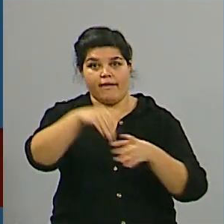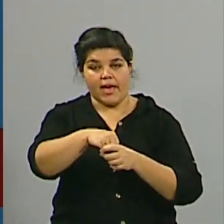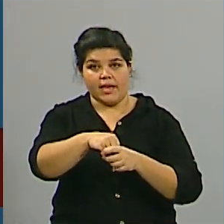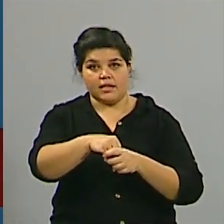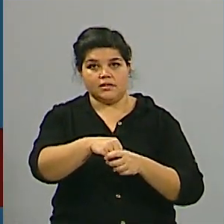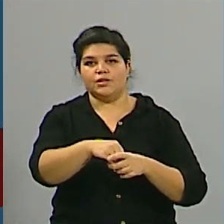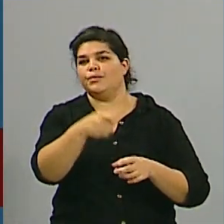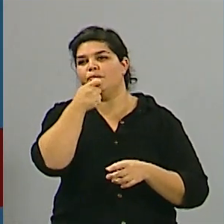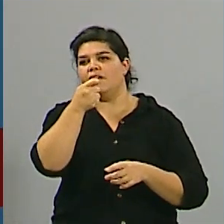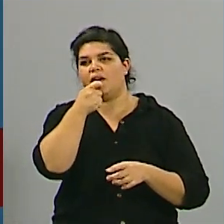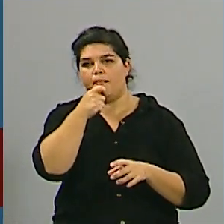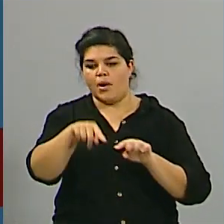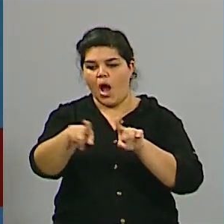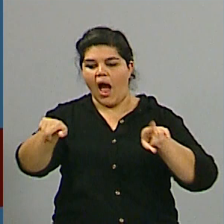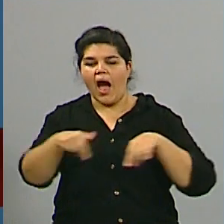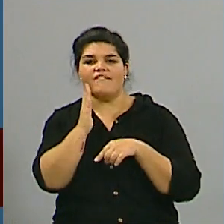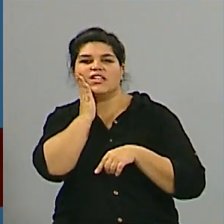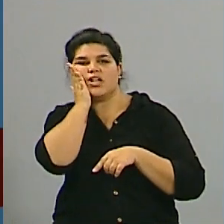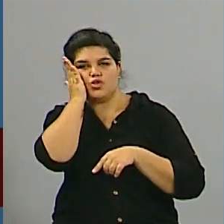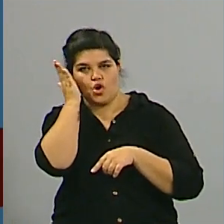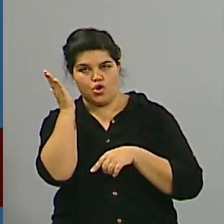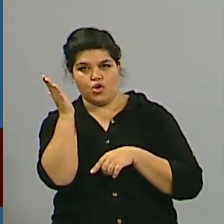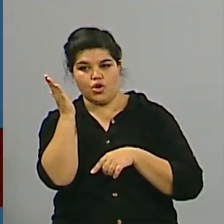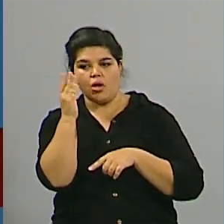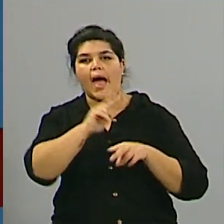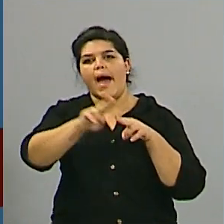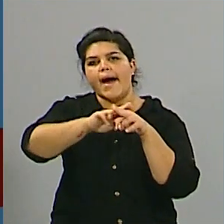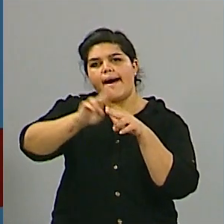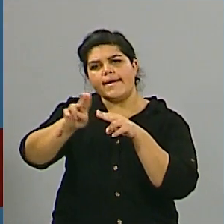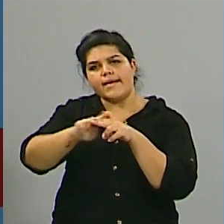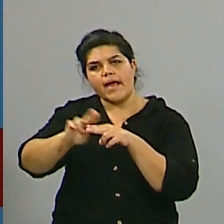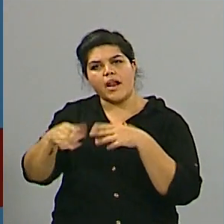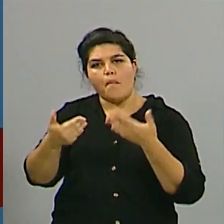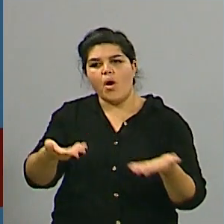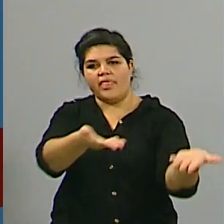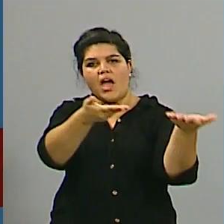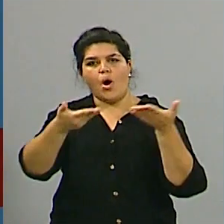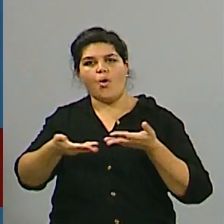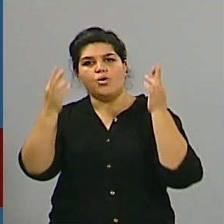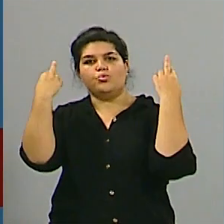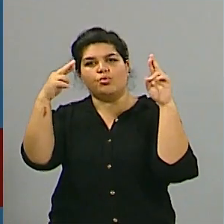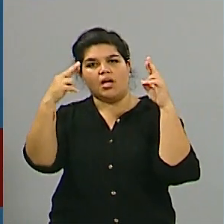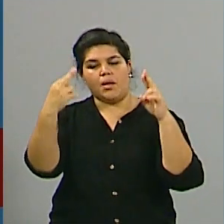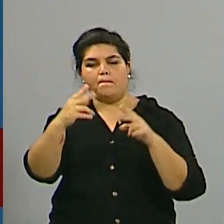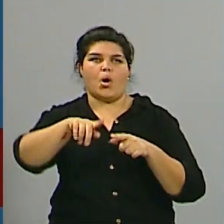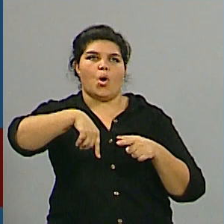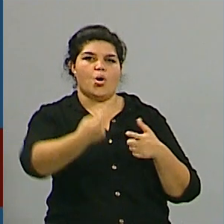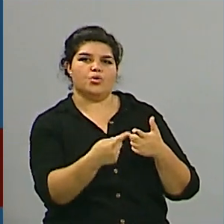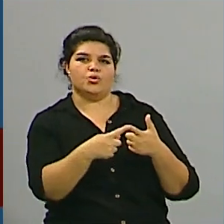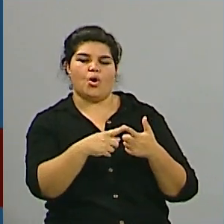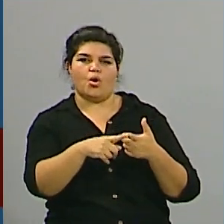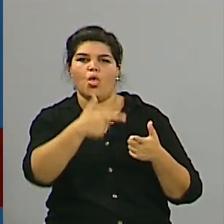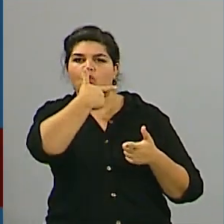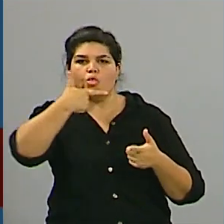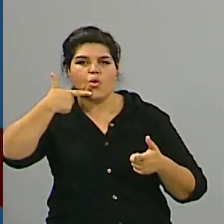una habitación y la reacondiciona para recibir turismo, la persona que hace un dulce casero, un